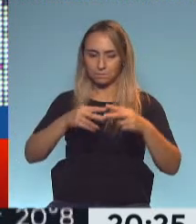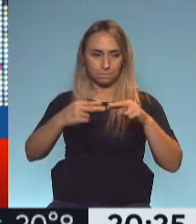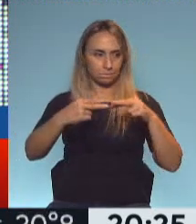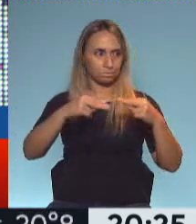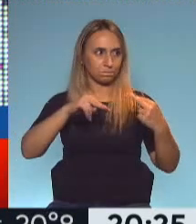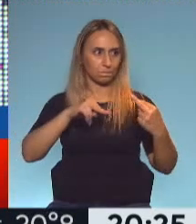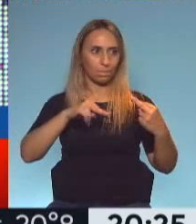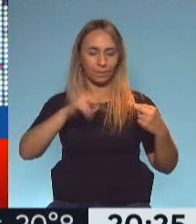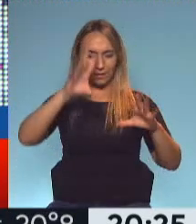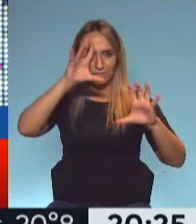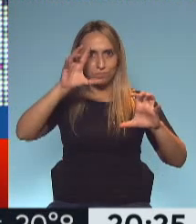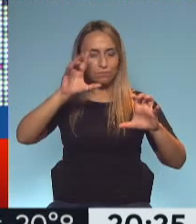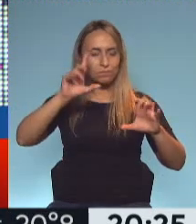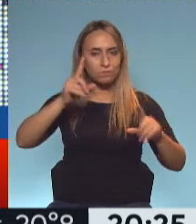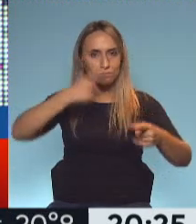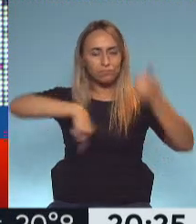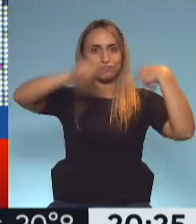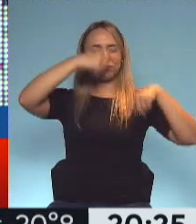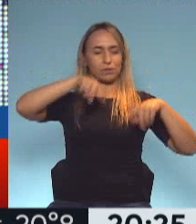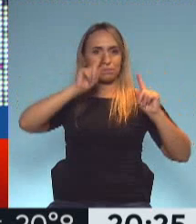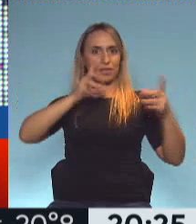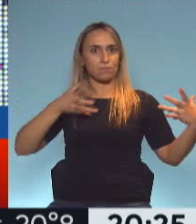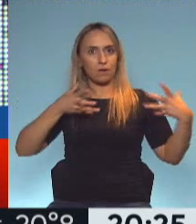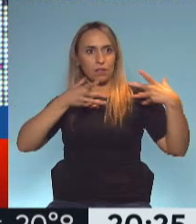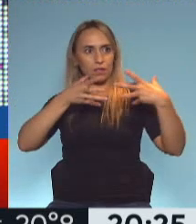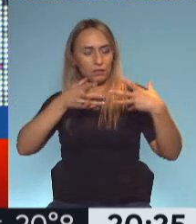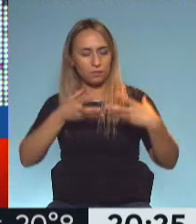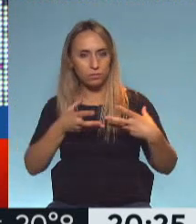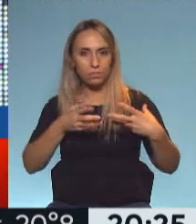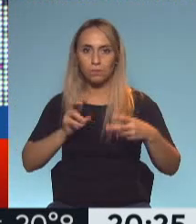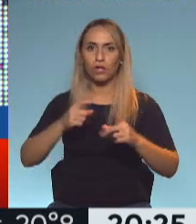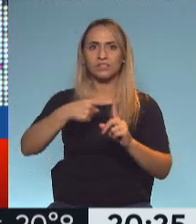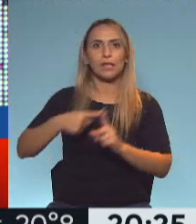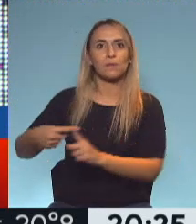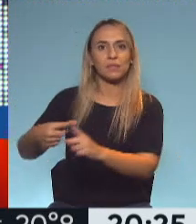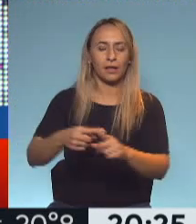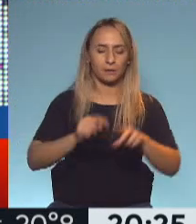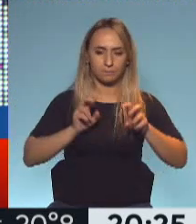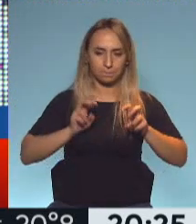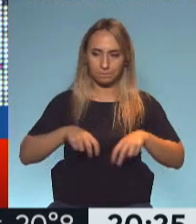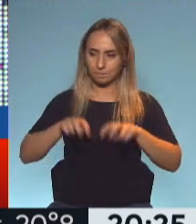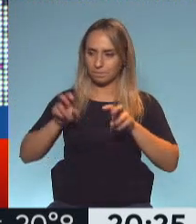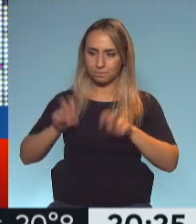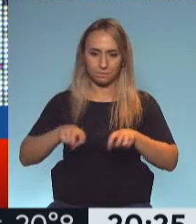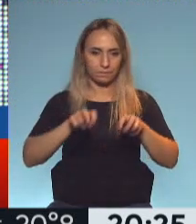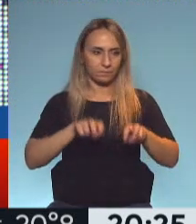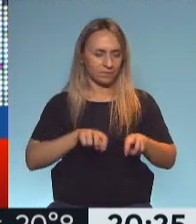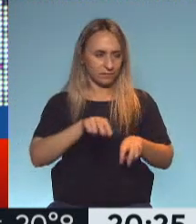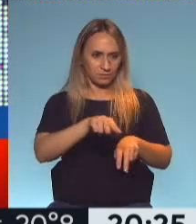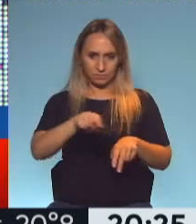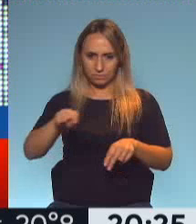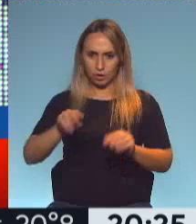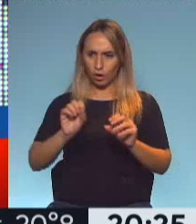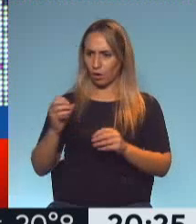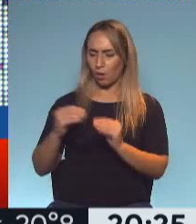están, cuando la primera vez que volví, recorrer ese cementerio y muchos de los nombres de nuestros compañeros no estaban. Por eso